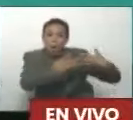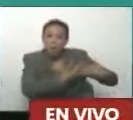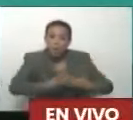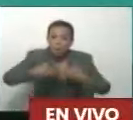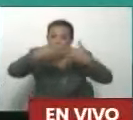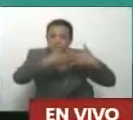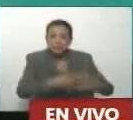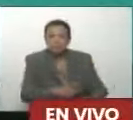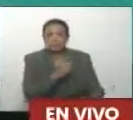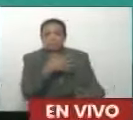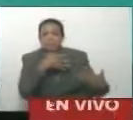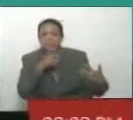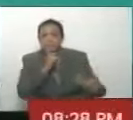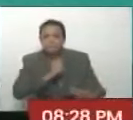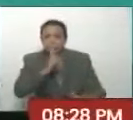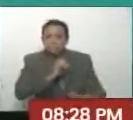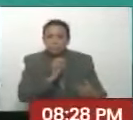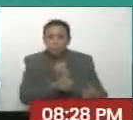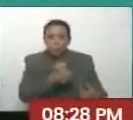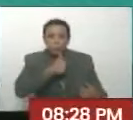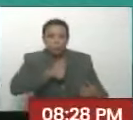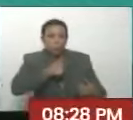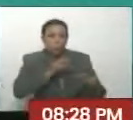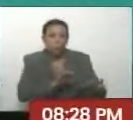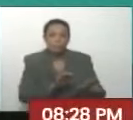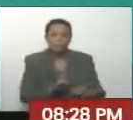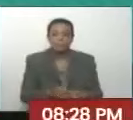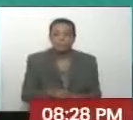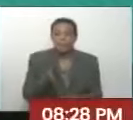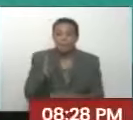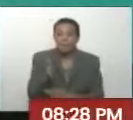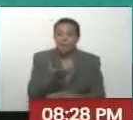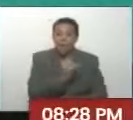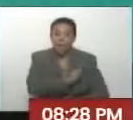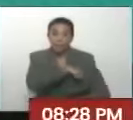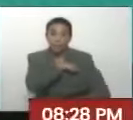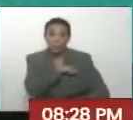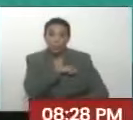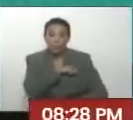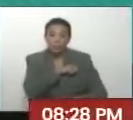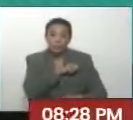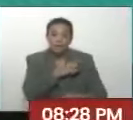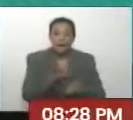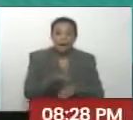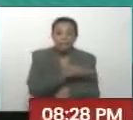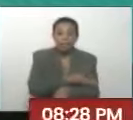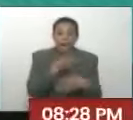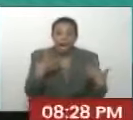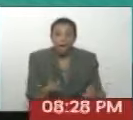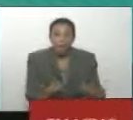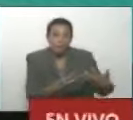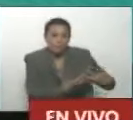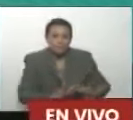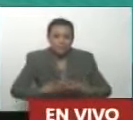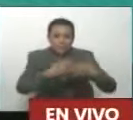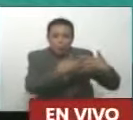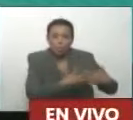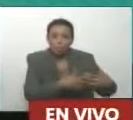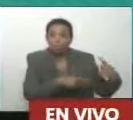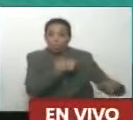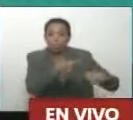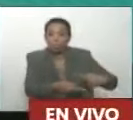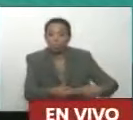pero la hegemonía cultural colonialista del imperialismo norteamericano toca a todas las generaciones. Entonces él